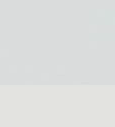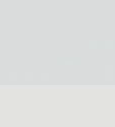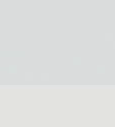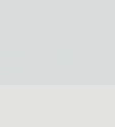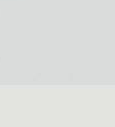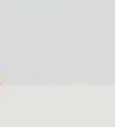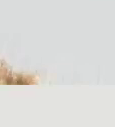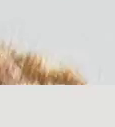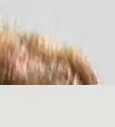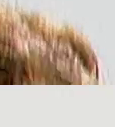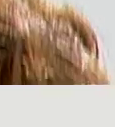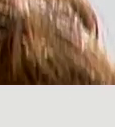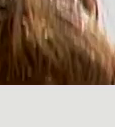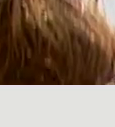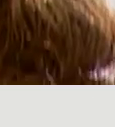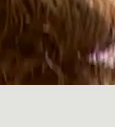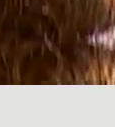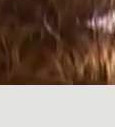Thank you.